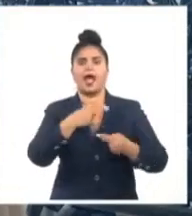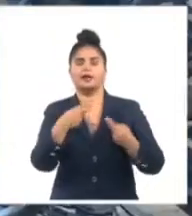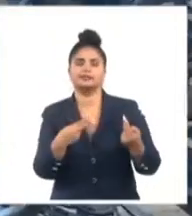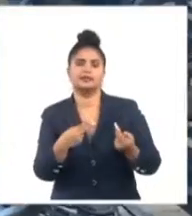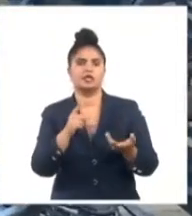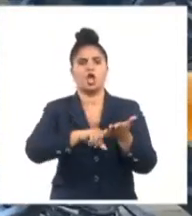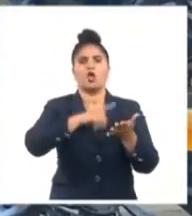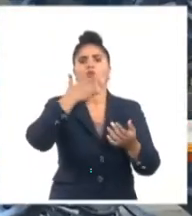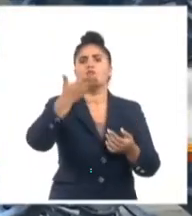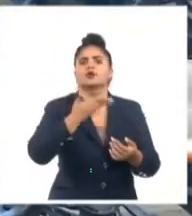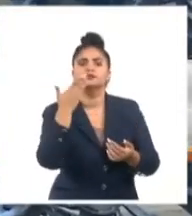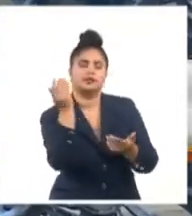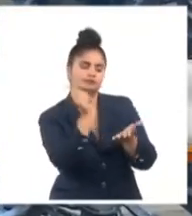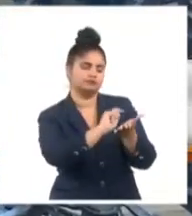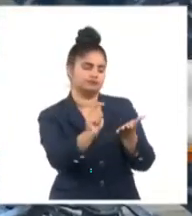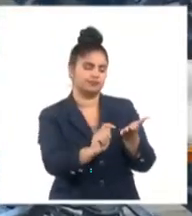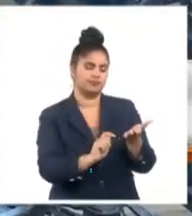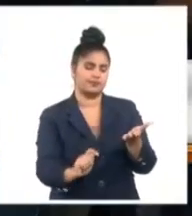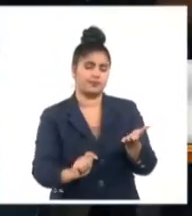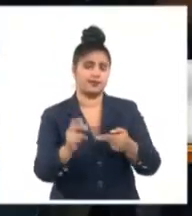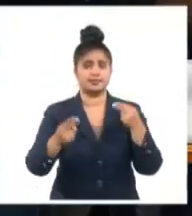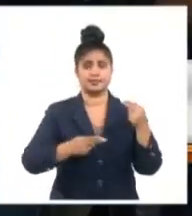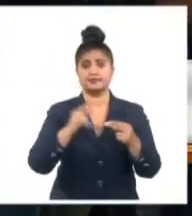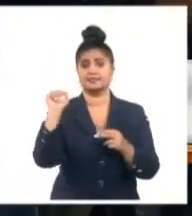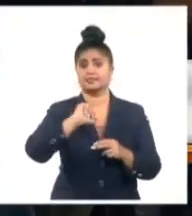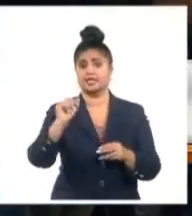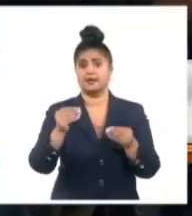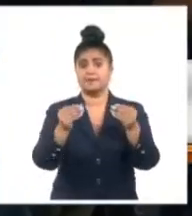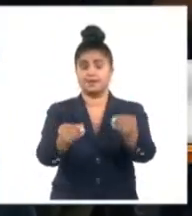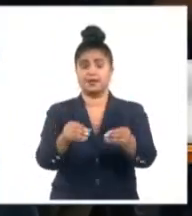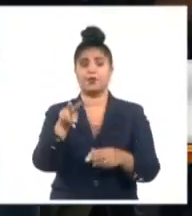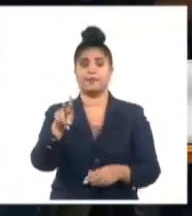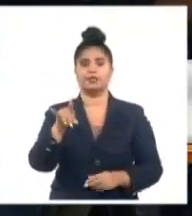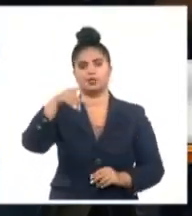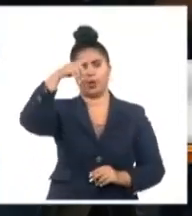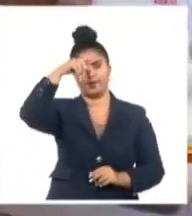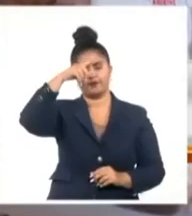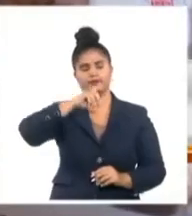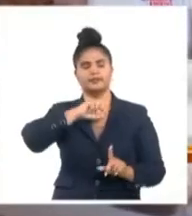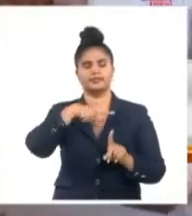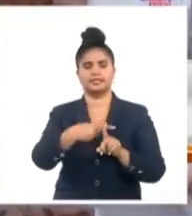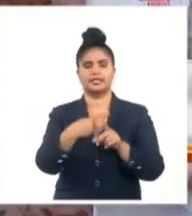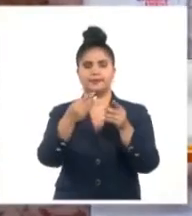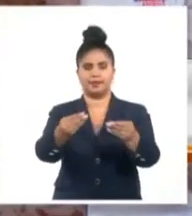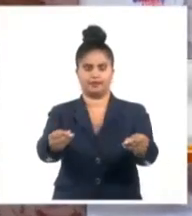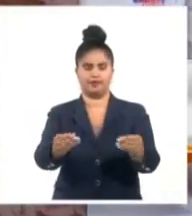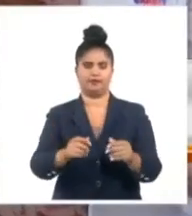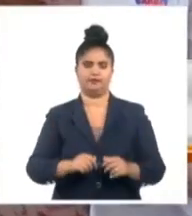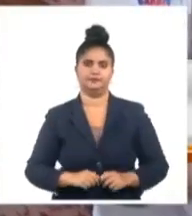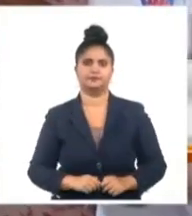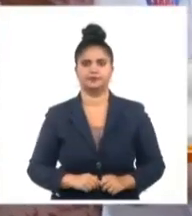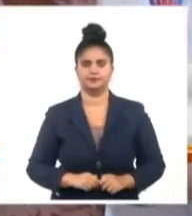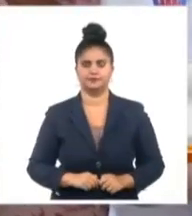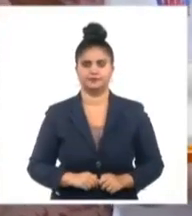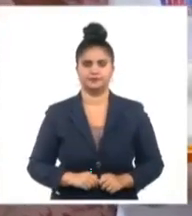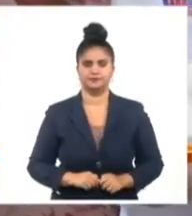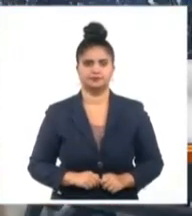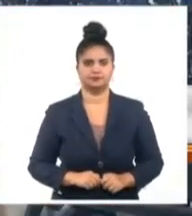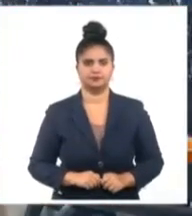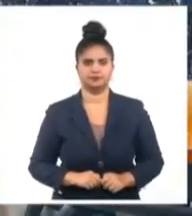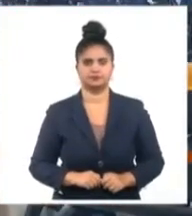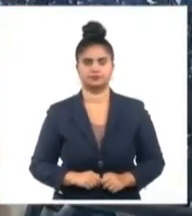que va a ser premiado ahora el 29 de septiembre. La cátedra está asesorando